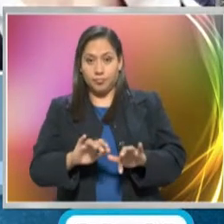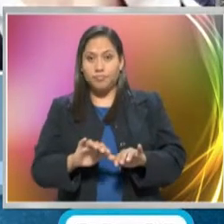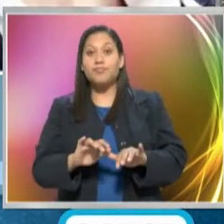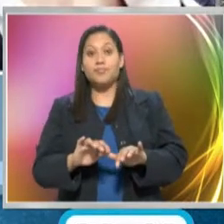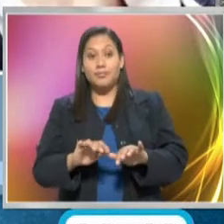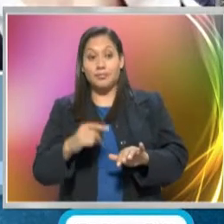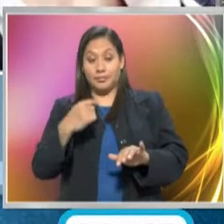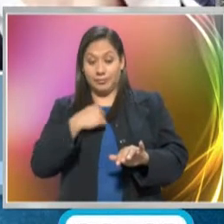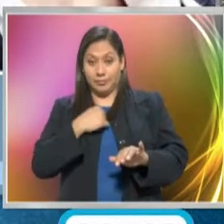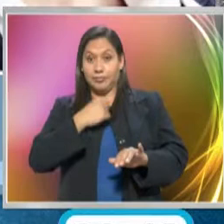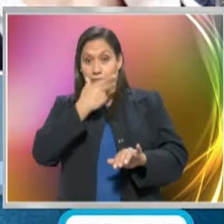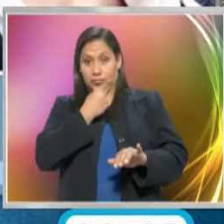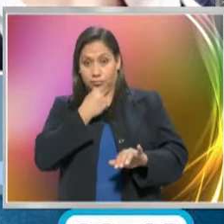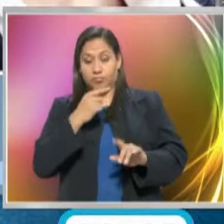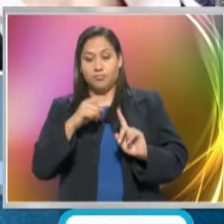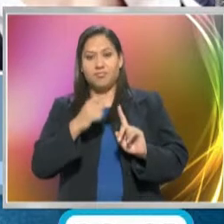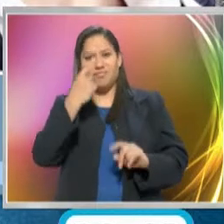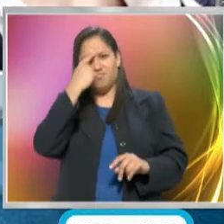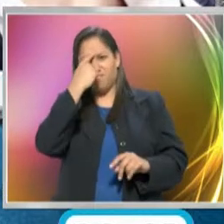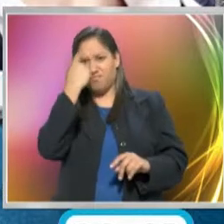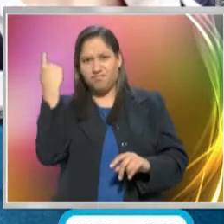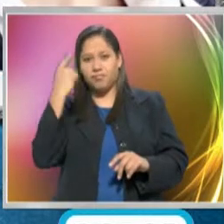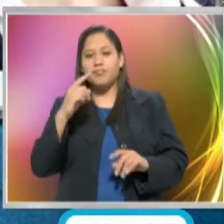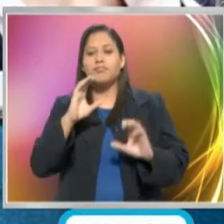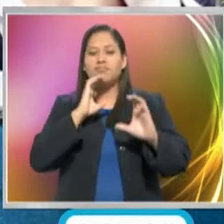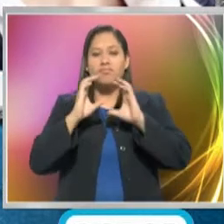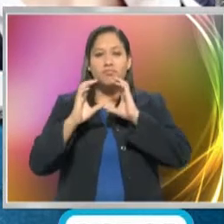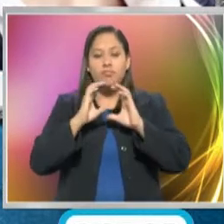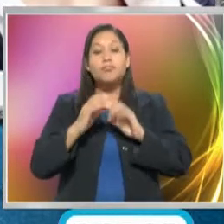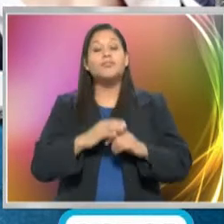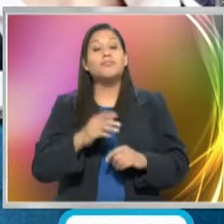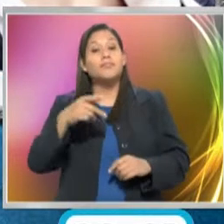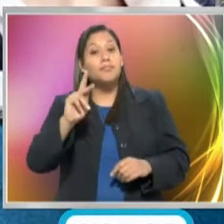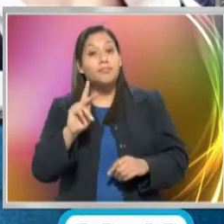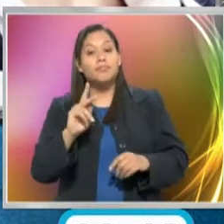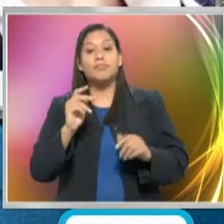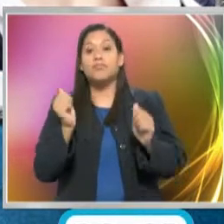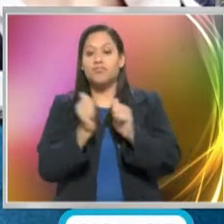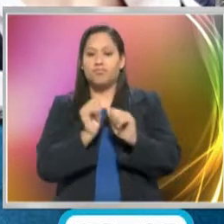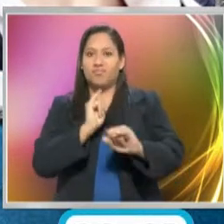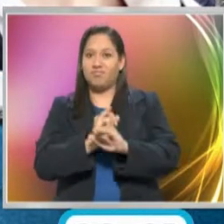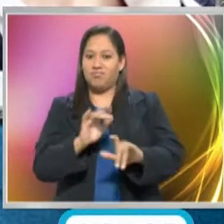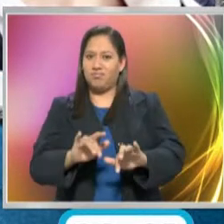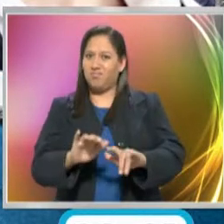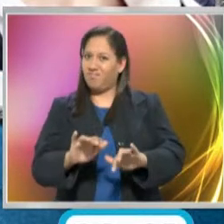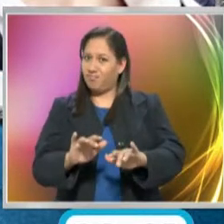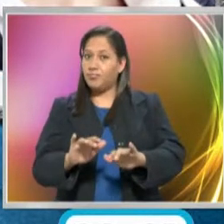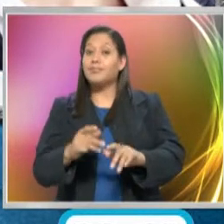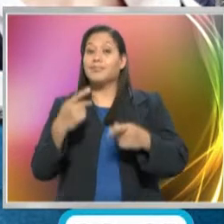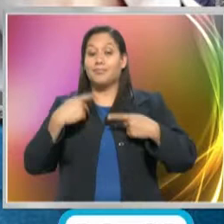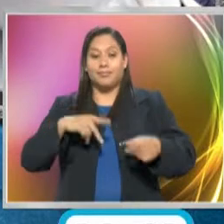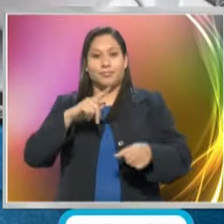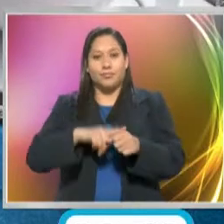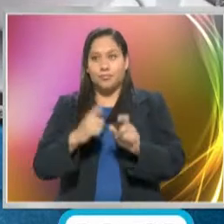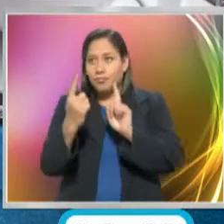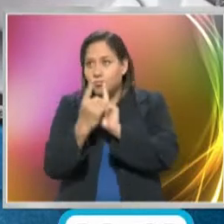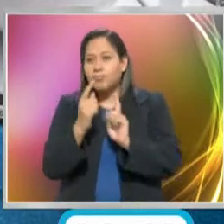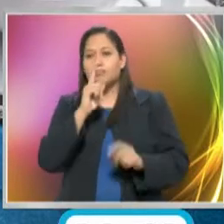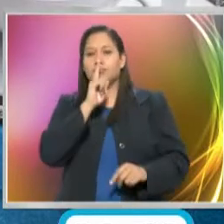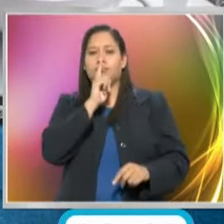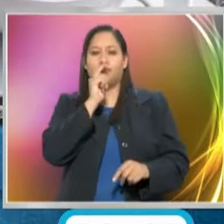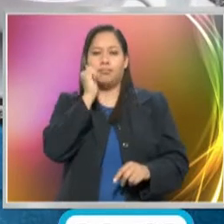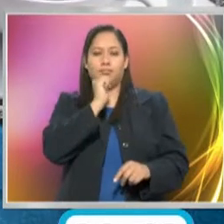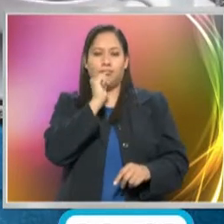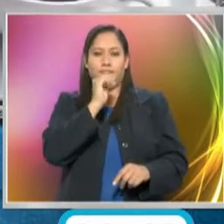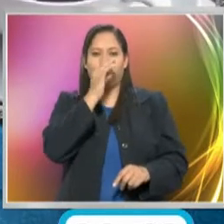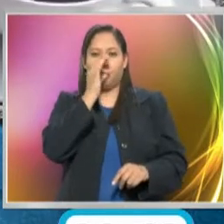la empresa, de la marca, pero virtualmente. Muy bien. ¿Sí? Tú cuando estás chateando Sí, con alguien, te